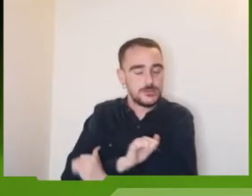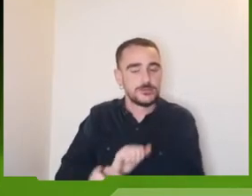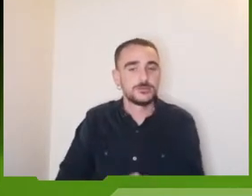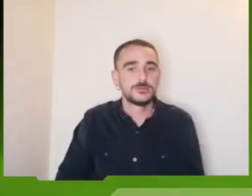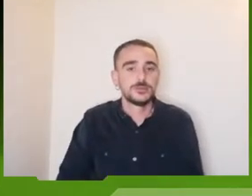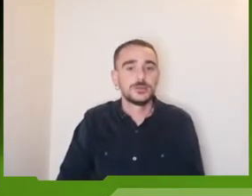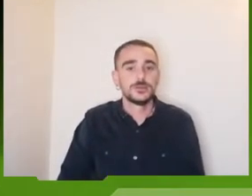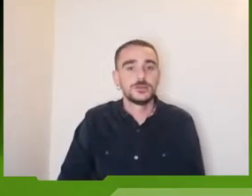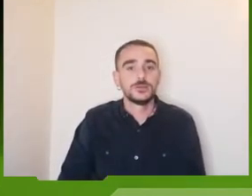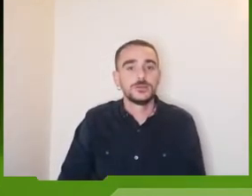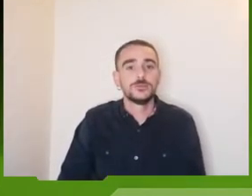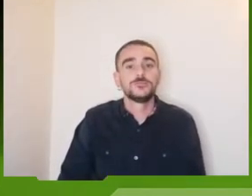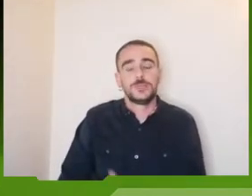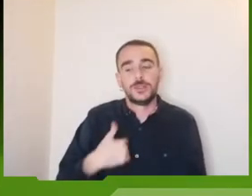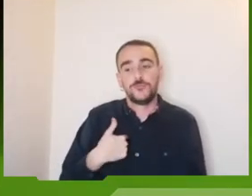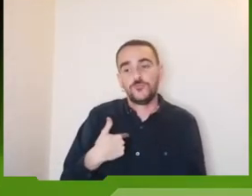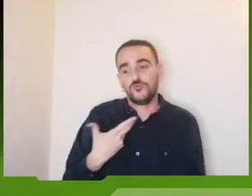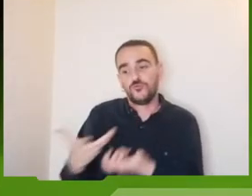puesto bajito ahora.